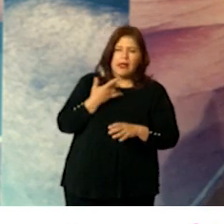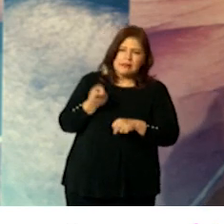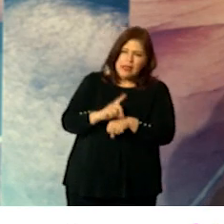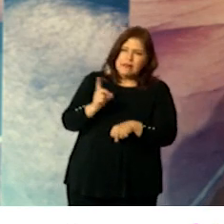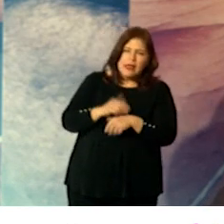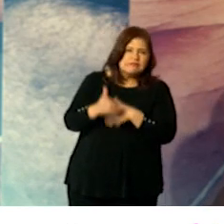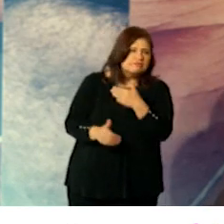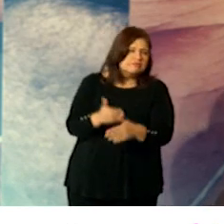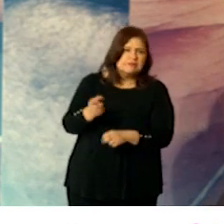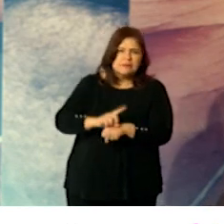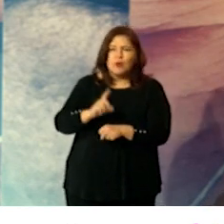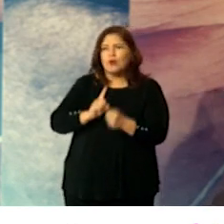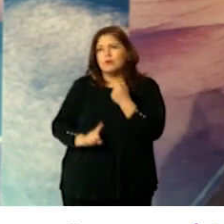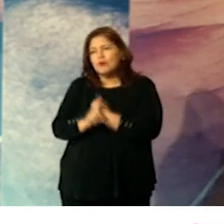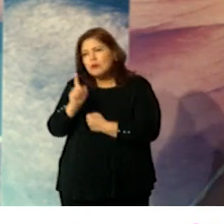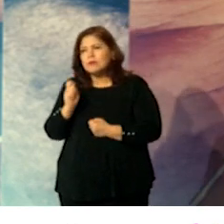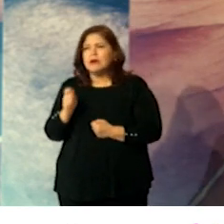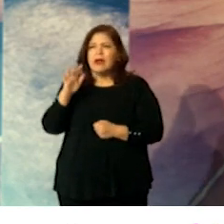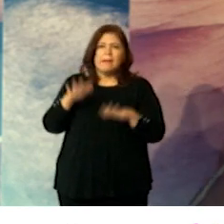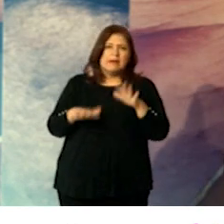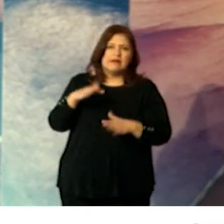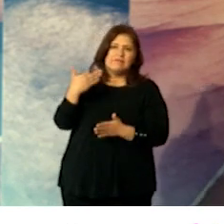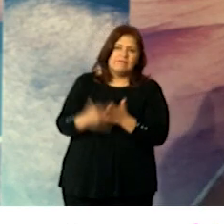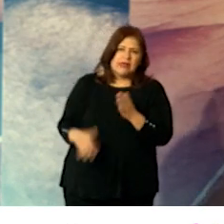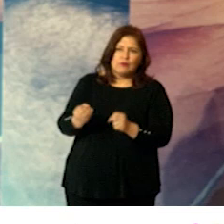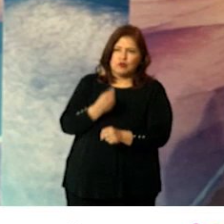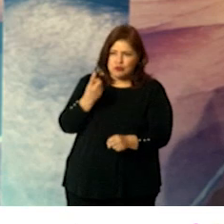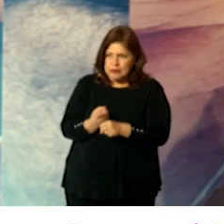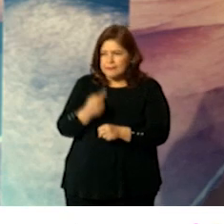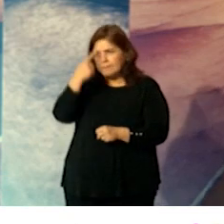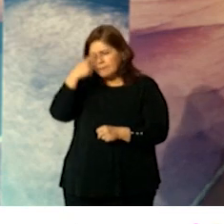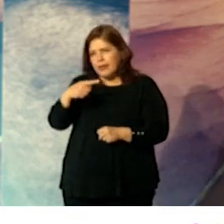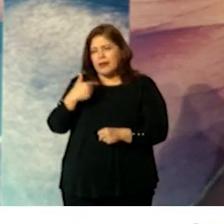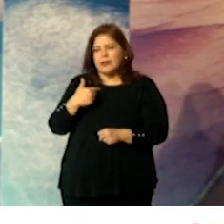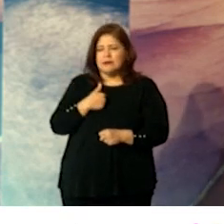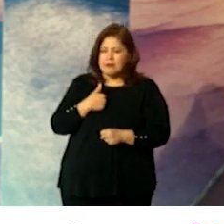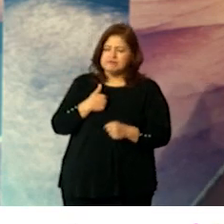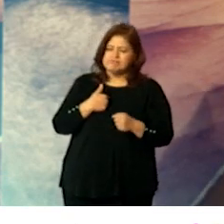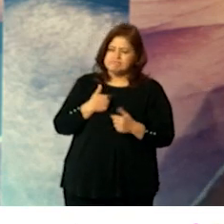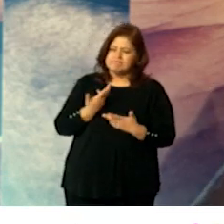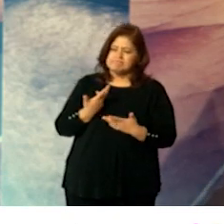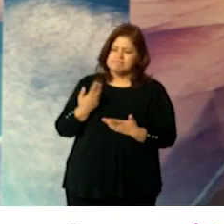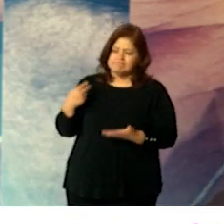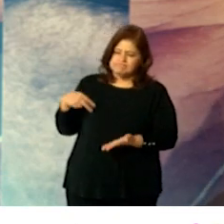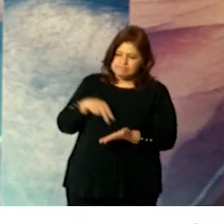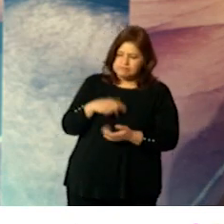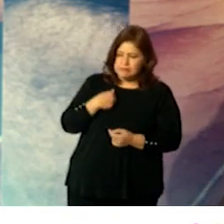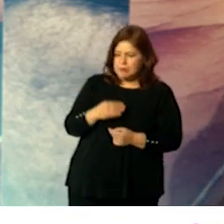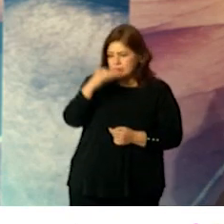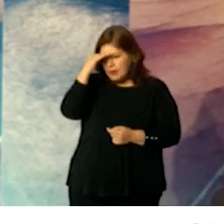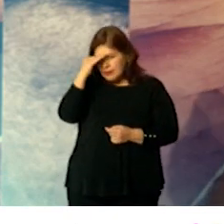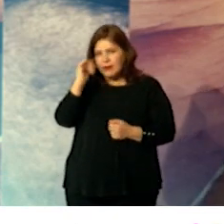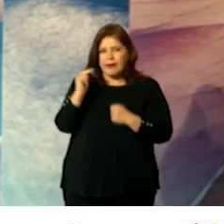los problemas del día a día, no tenemos este tipo de oportunidades de darnos un espacio para reflexionar sobre